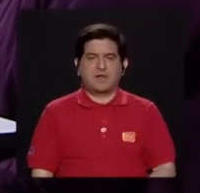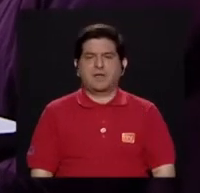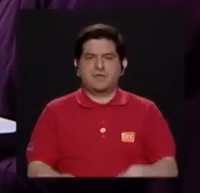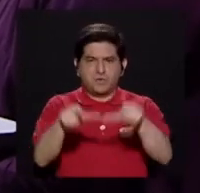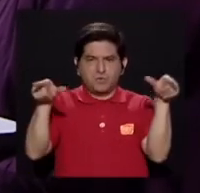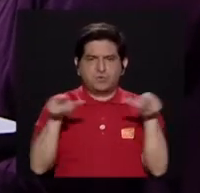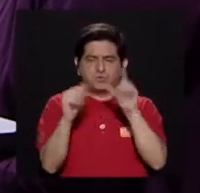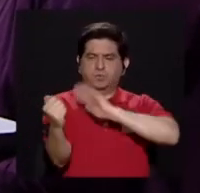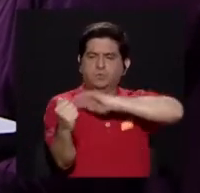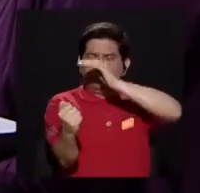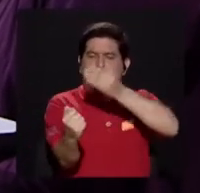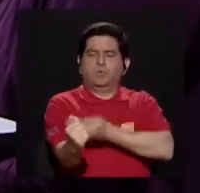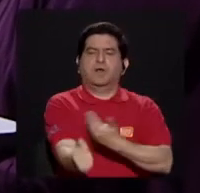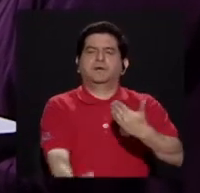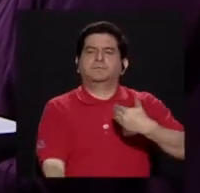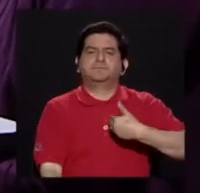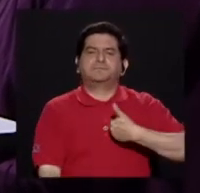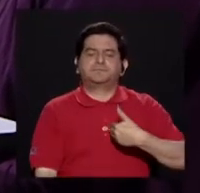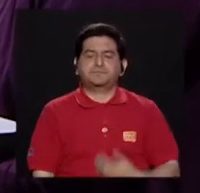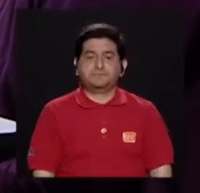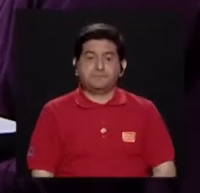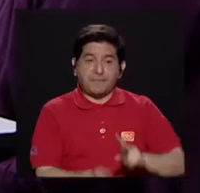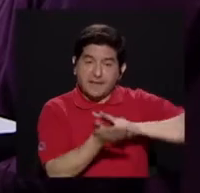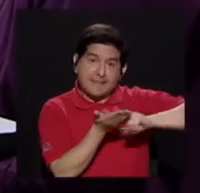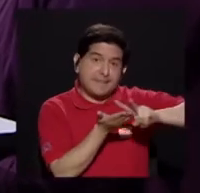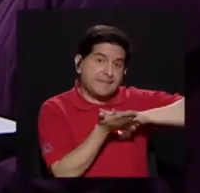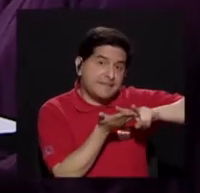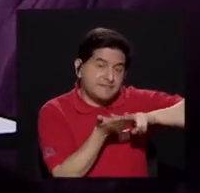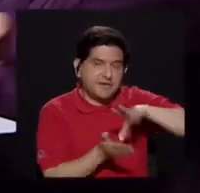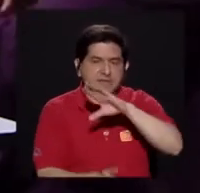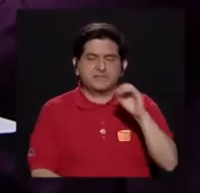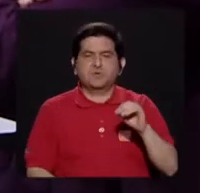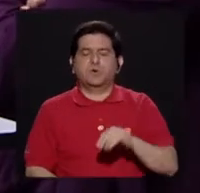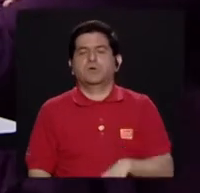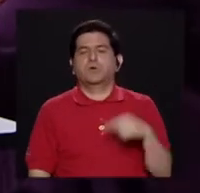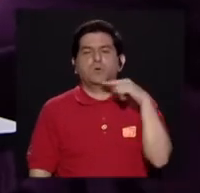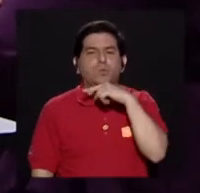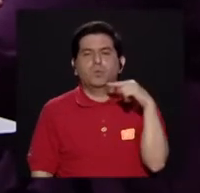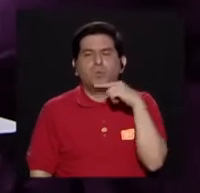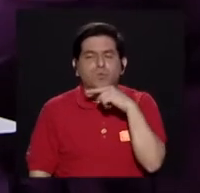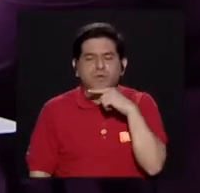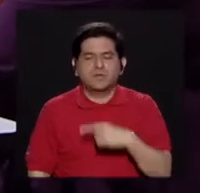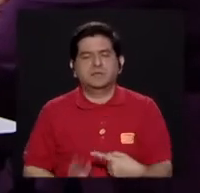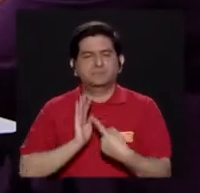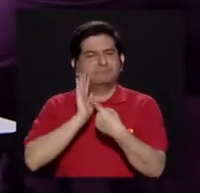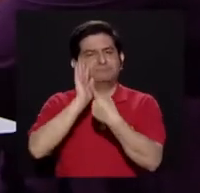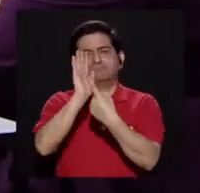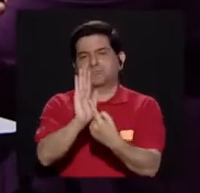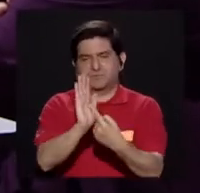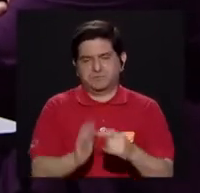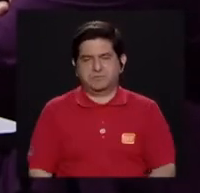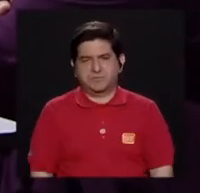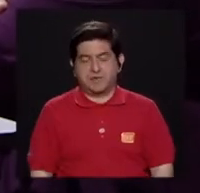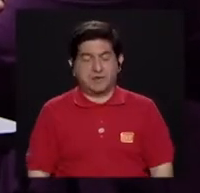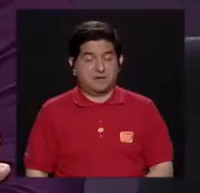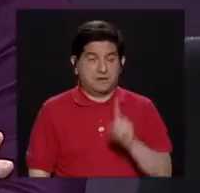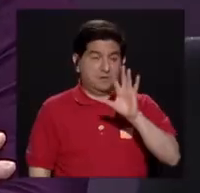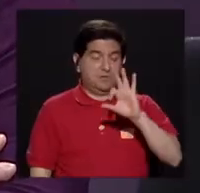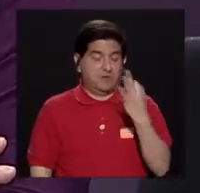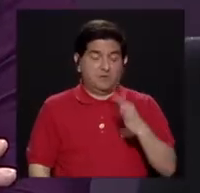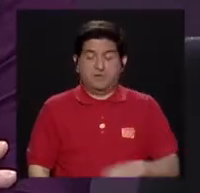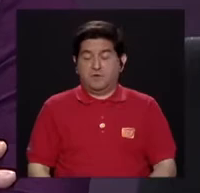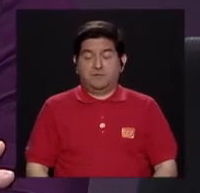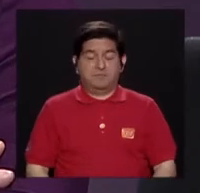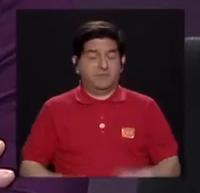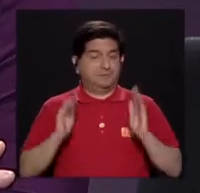poder. Y en este caso, Liberación Nacional y el Partido Unidad Social Cristiana han demostrado con creces, o sea,